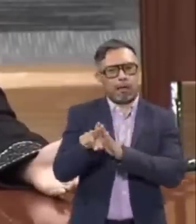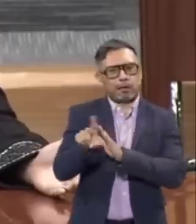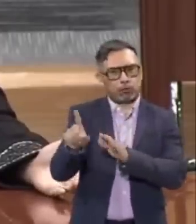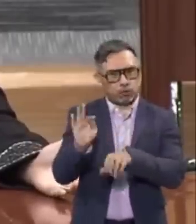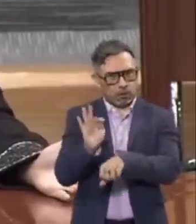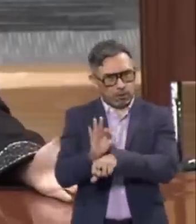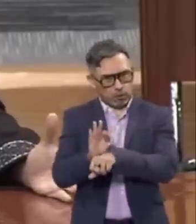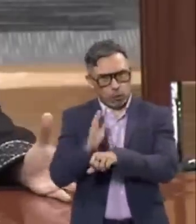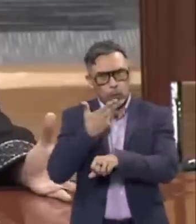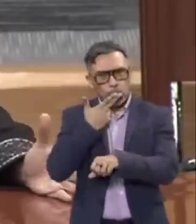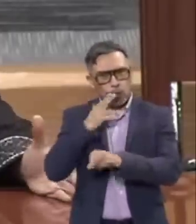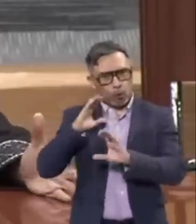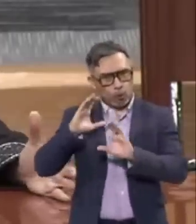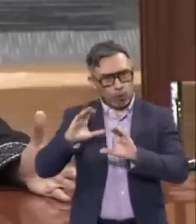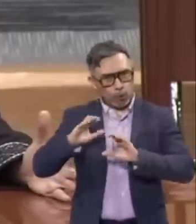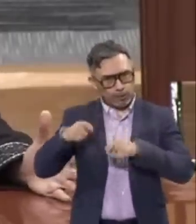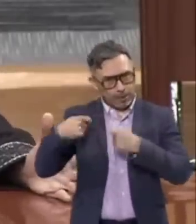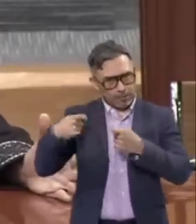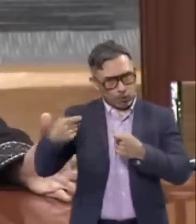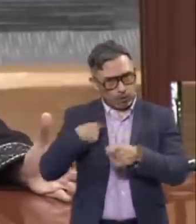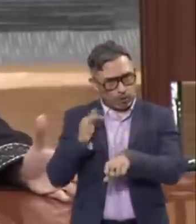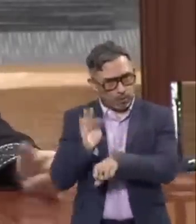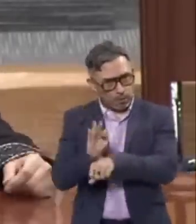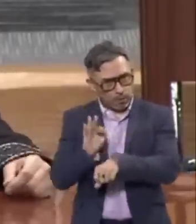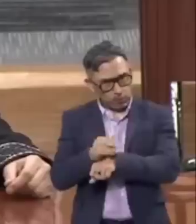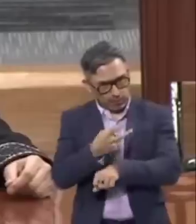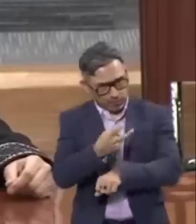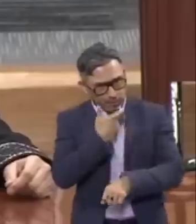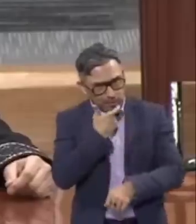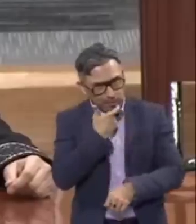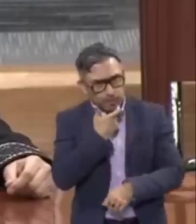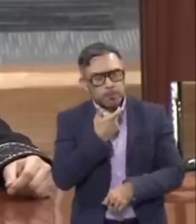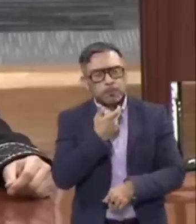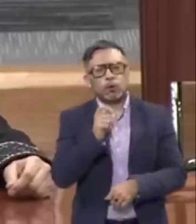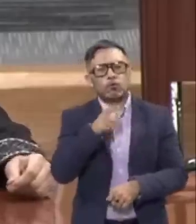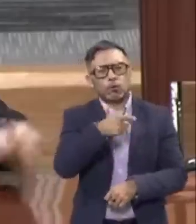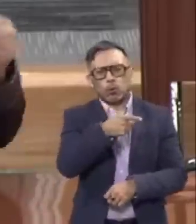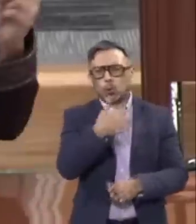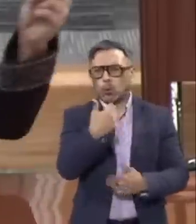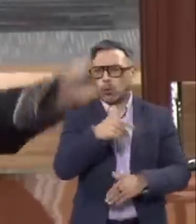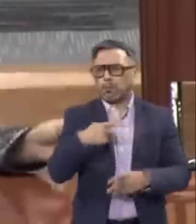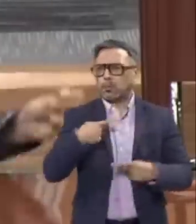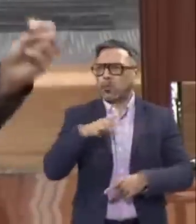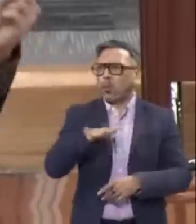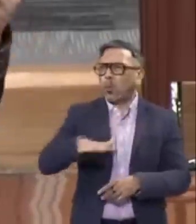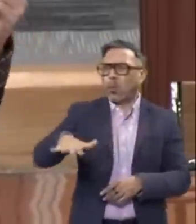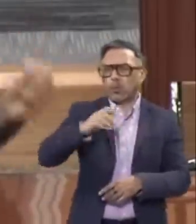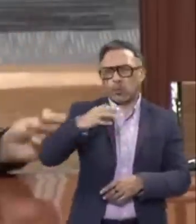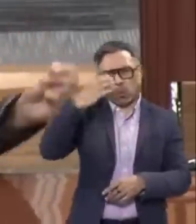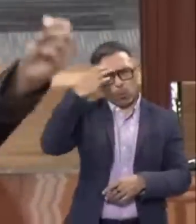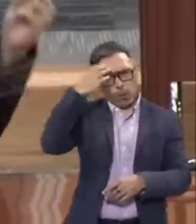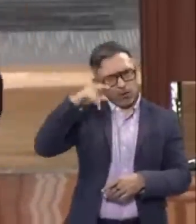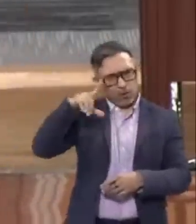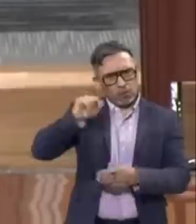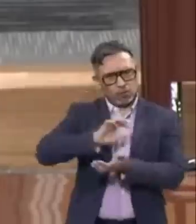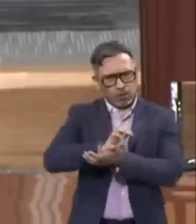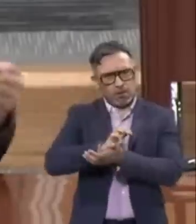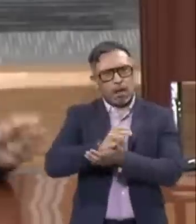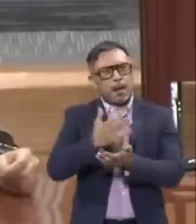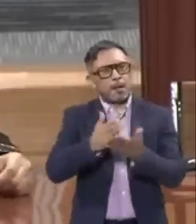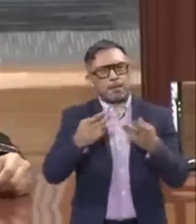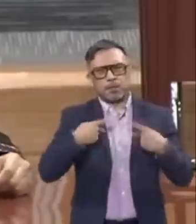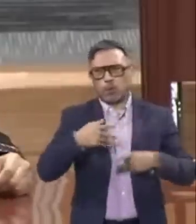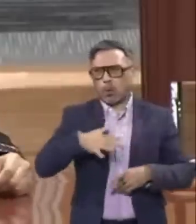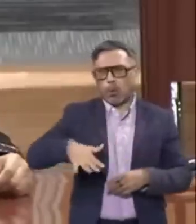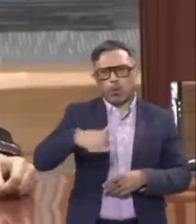conservadora? Ustedes son tan duros con nuestra gente, pero ¿por qué son tan serviles con los